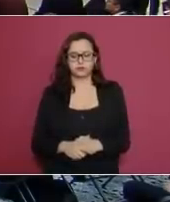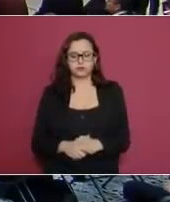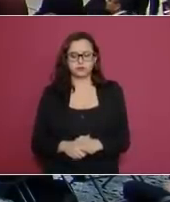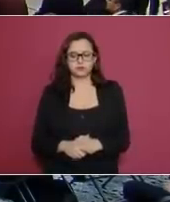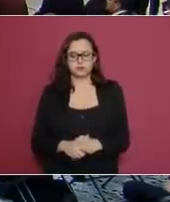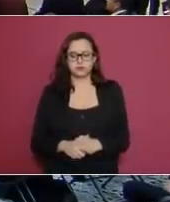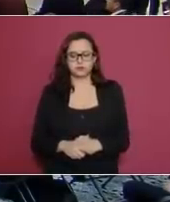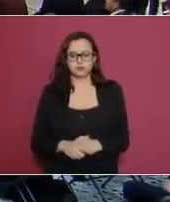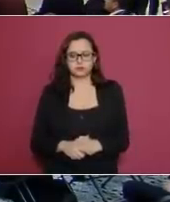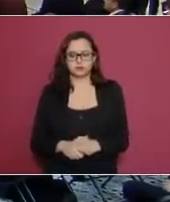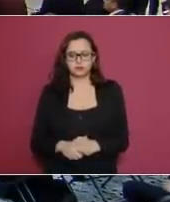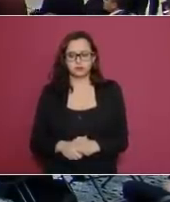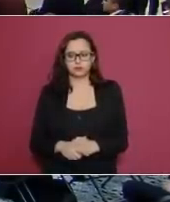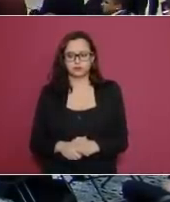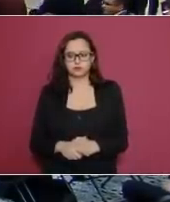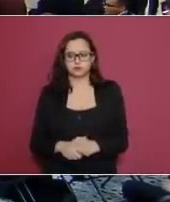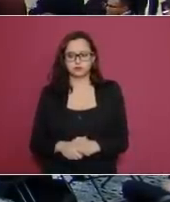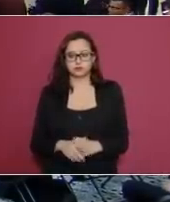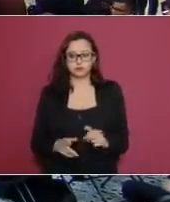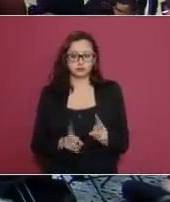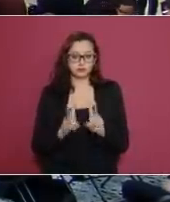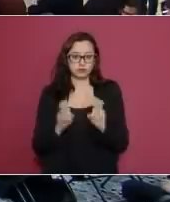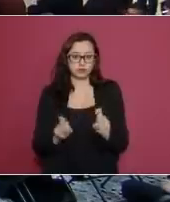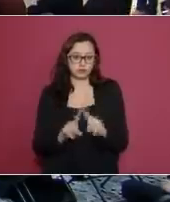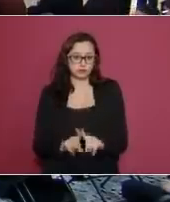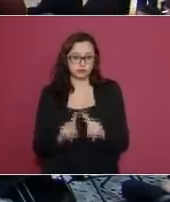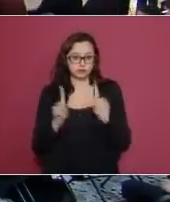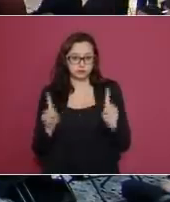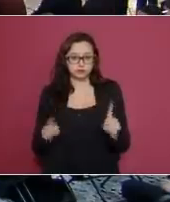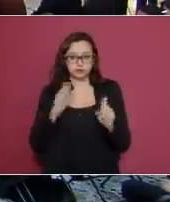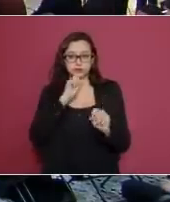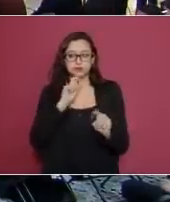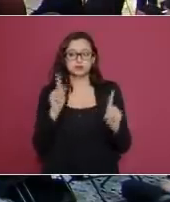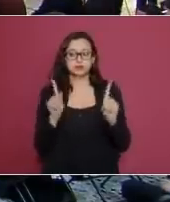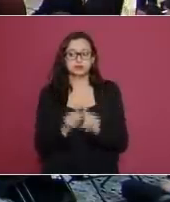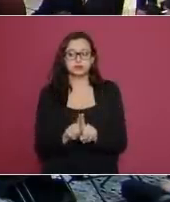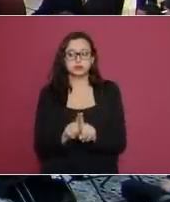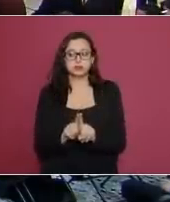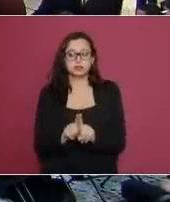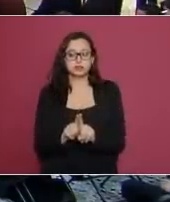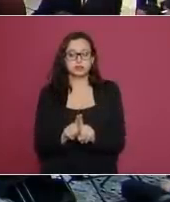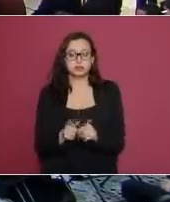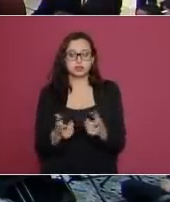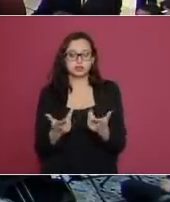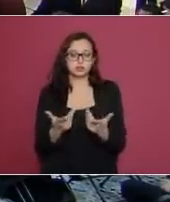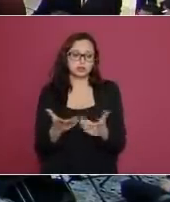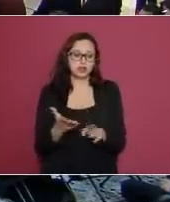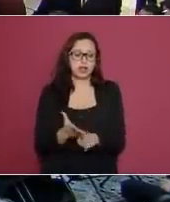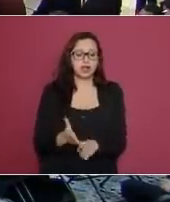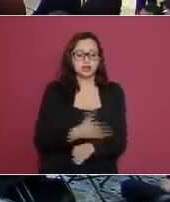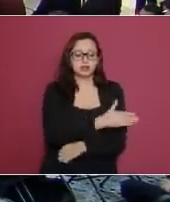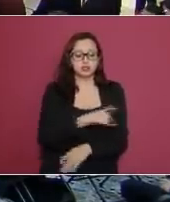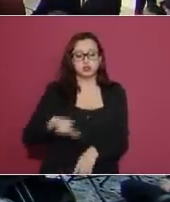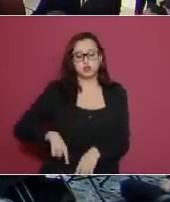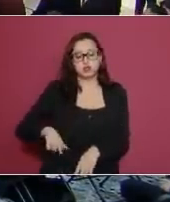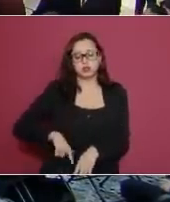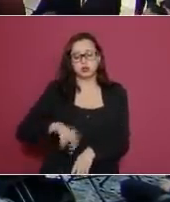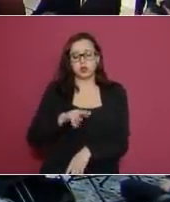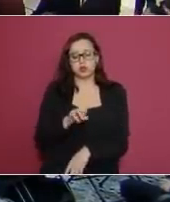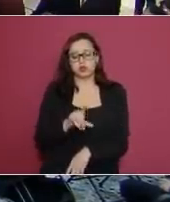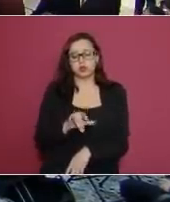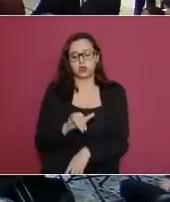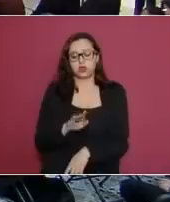esa es otra diferencia con los neoliberales.